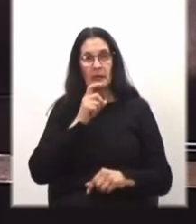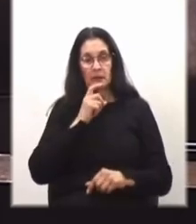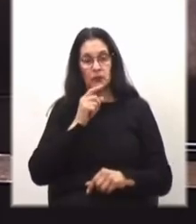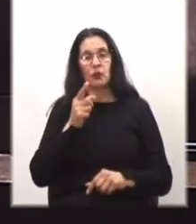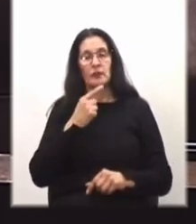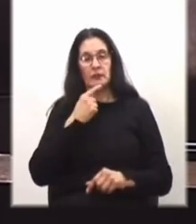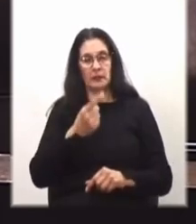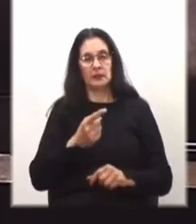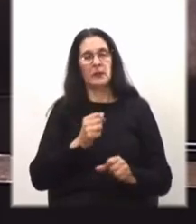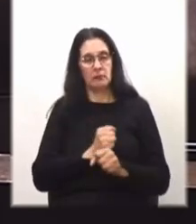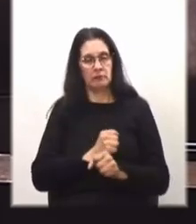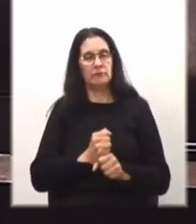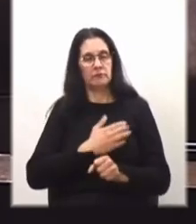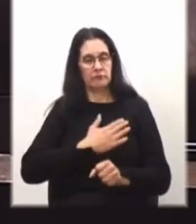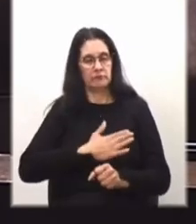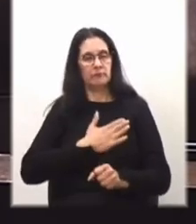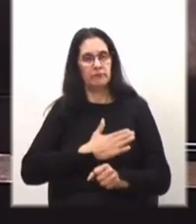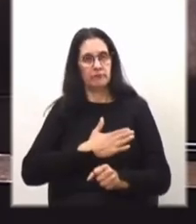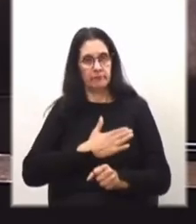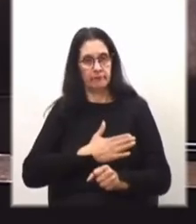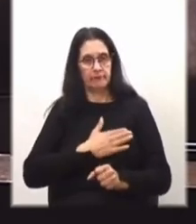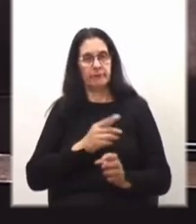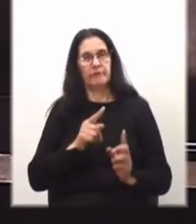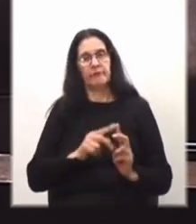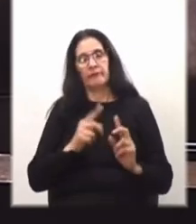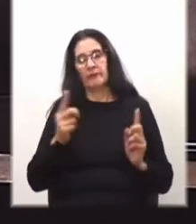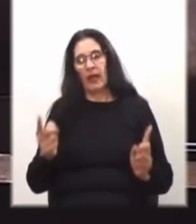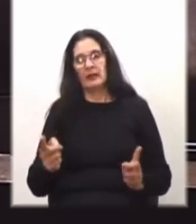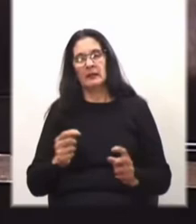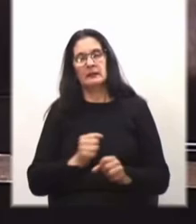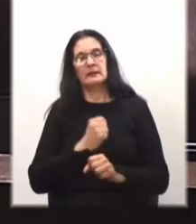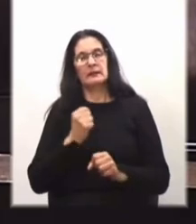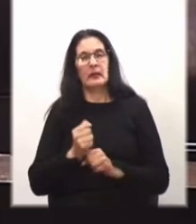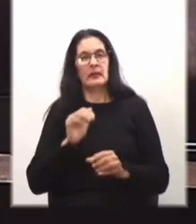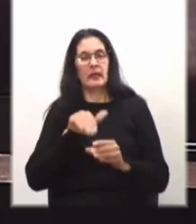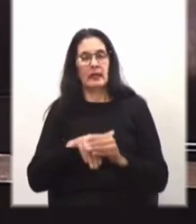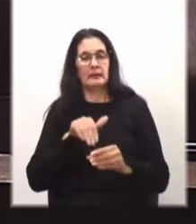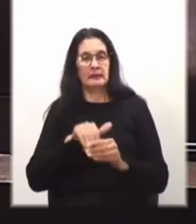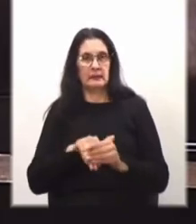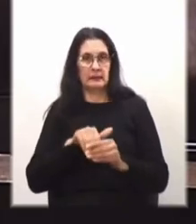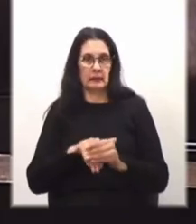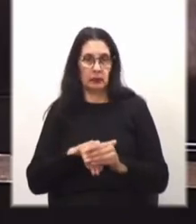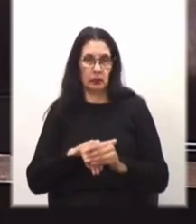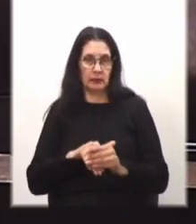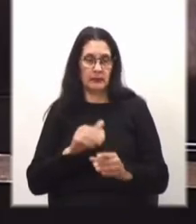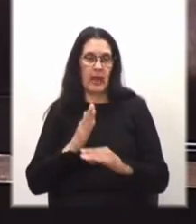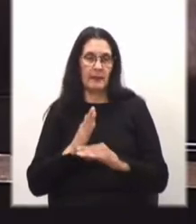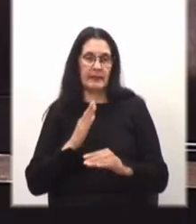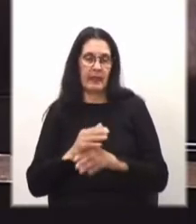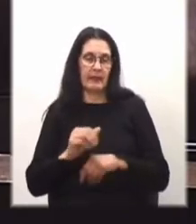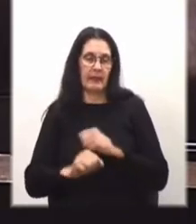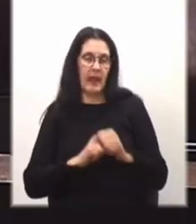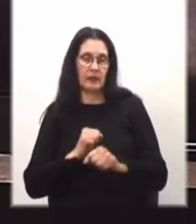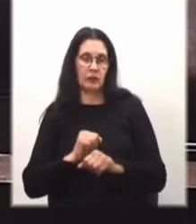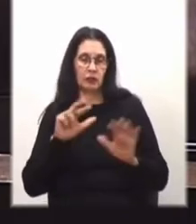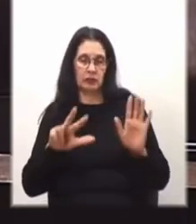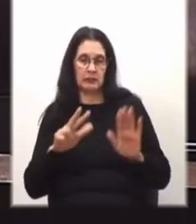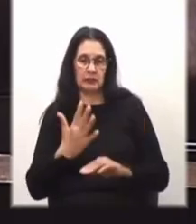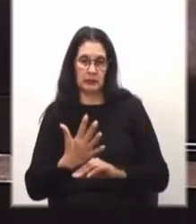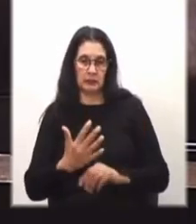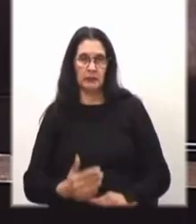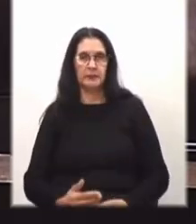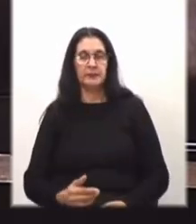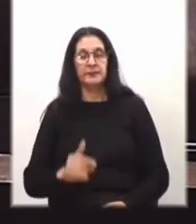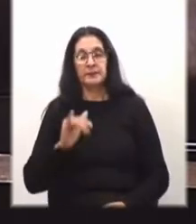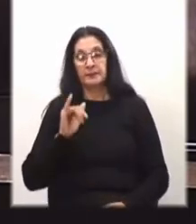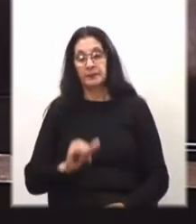autoridades transitorias hasta que se hacen las elecciones a mitad del 85. Y